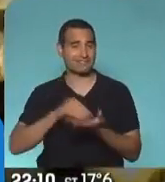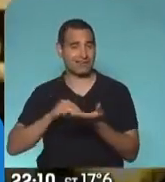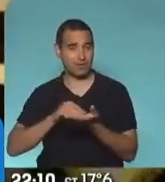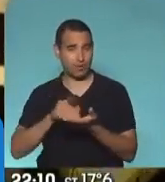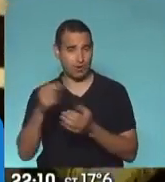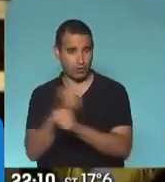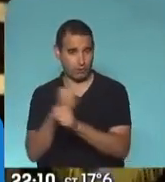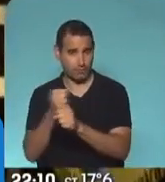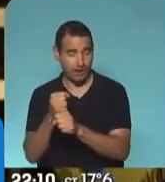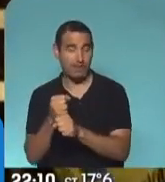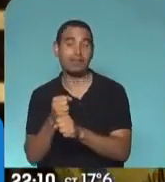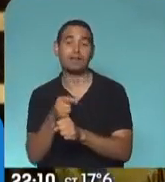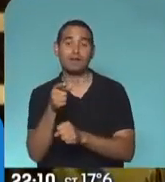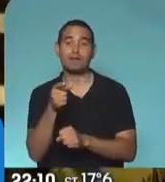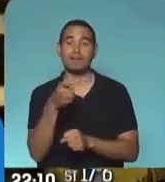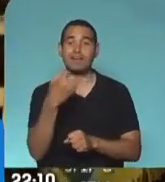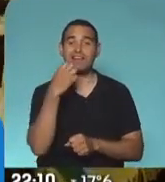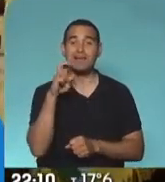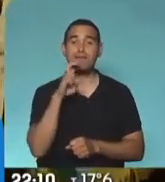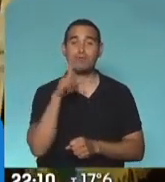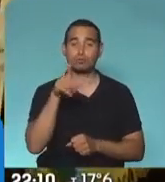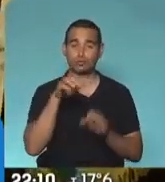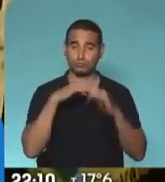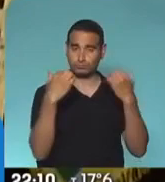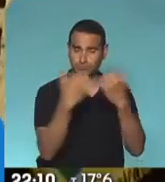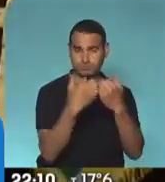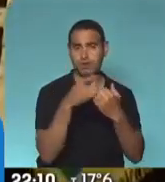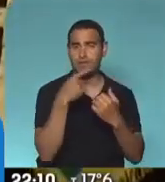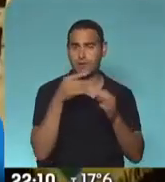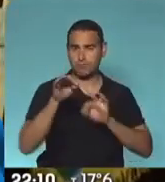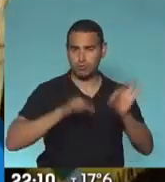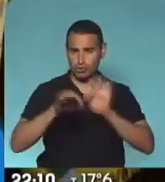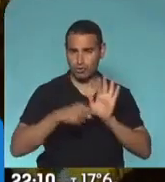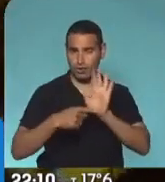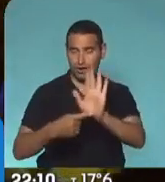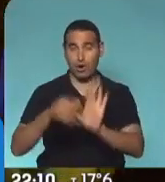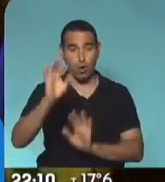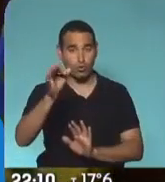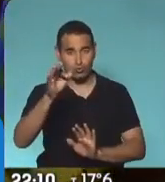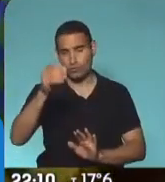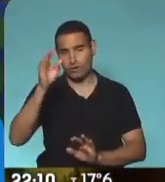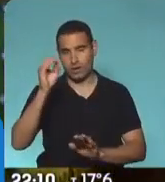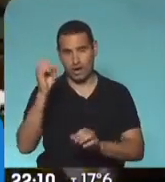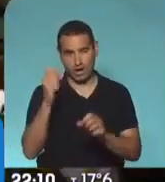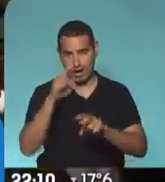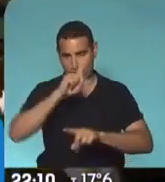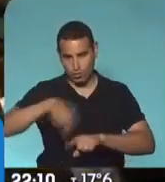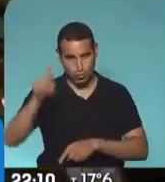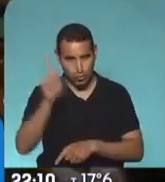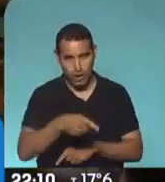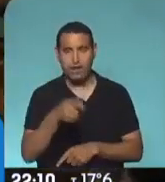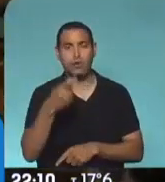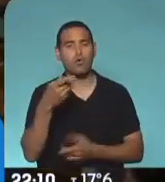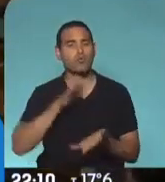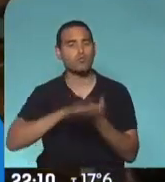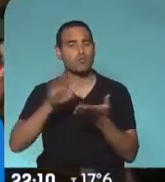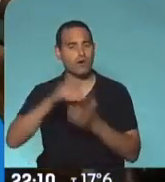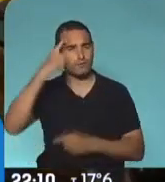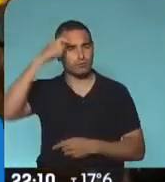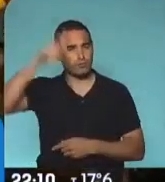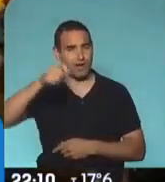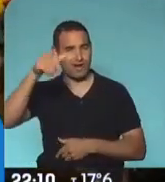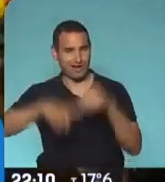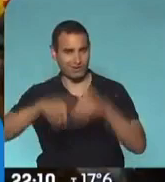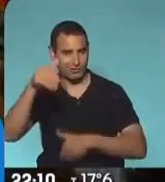de Evo Morales presentó su propio proyecto de ley que anula las elecciones de octubre, determina la designación de un nuevo tribunal electoral y